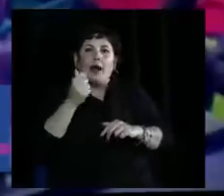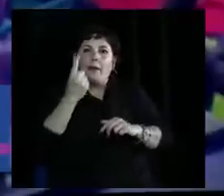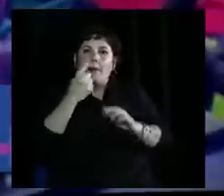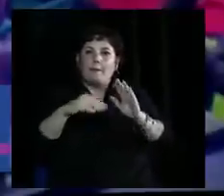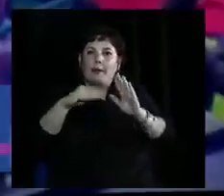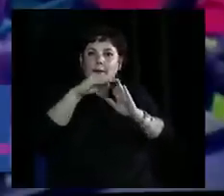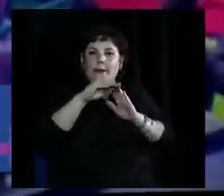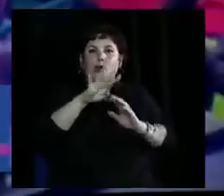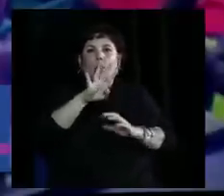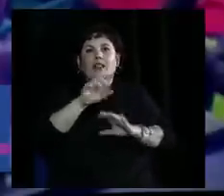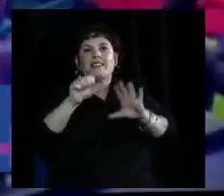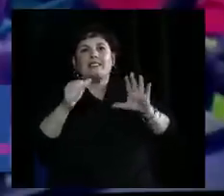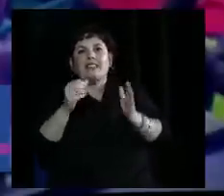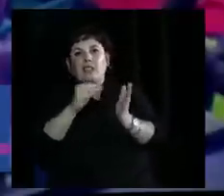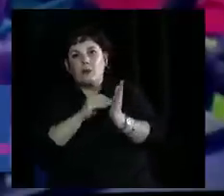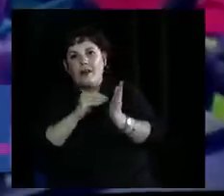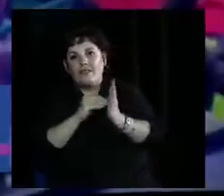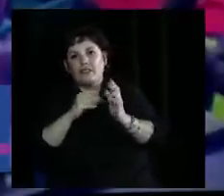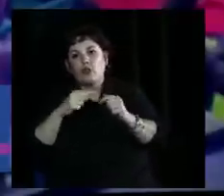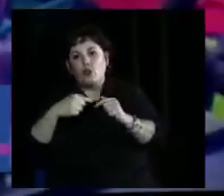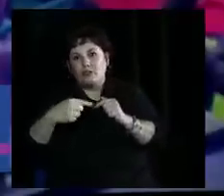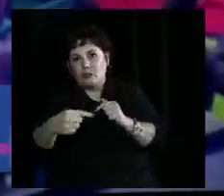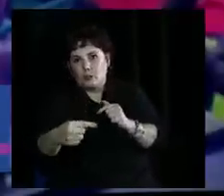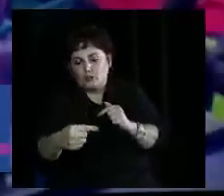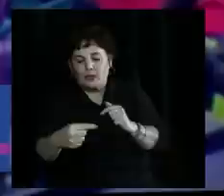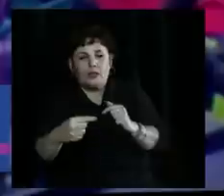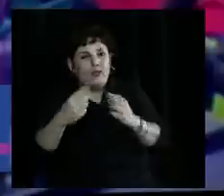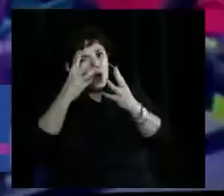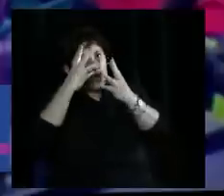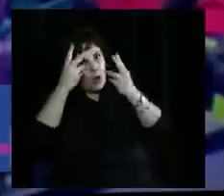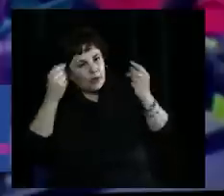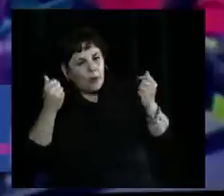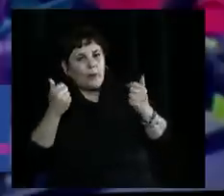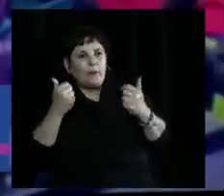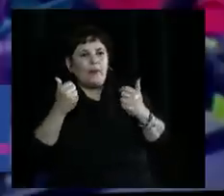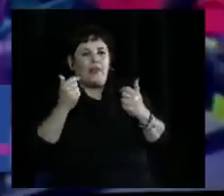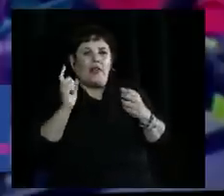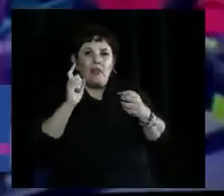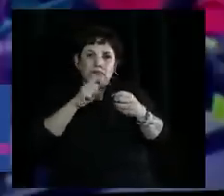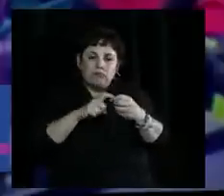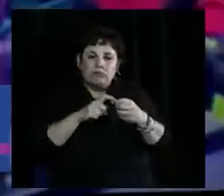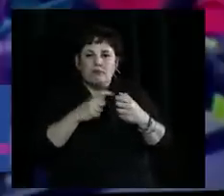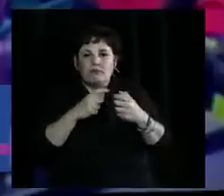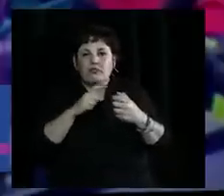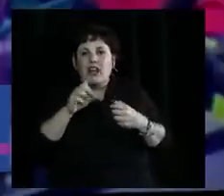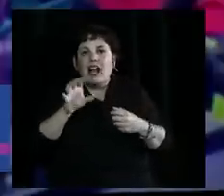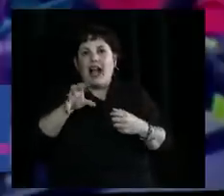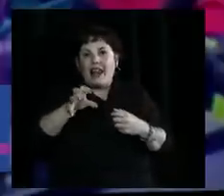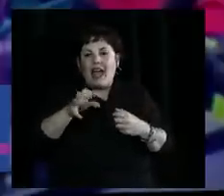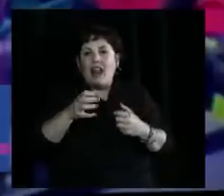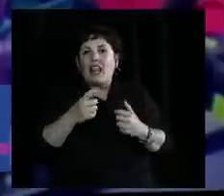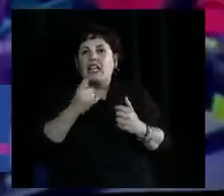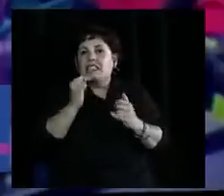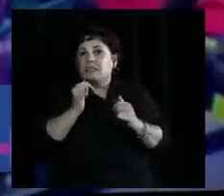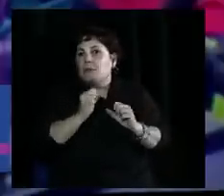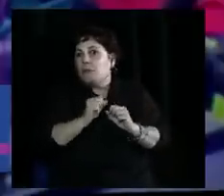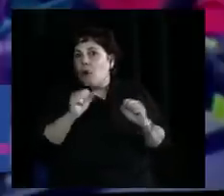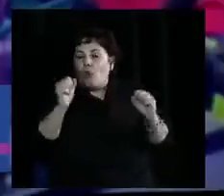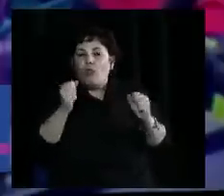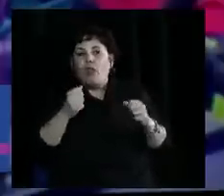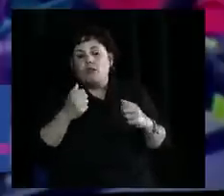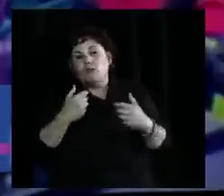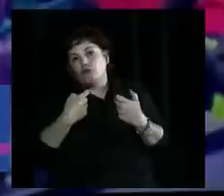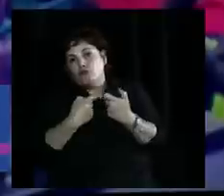por 47ª vez consecutiva y no te olvides suscribirte al canal. Y si tenés la posibilidad,